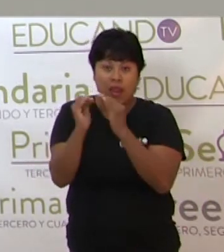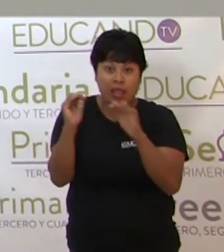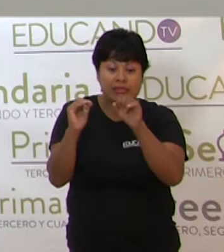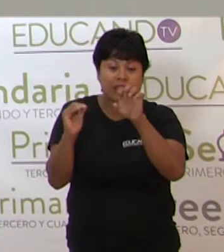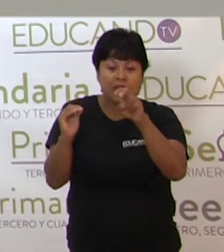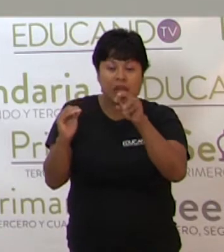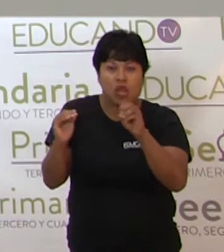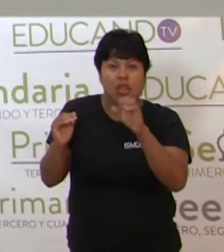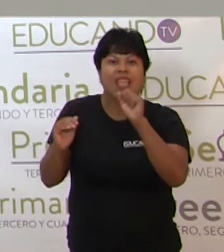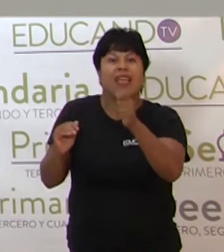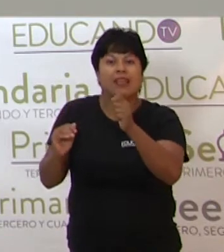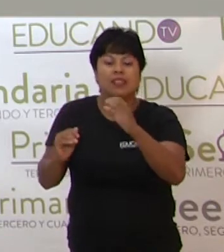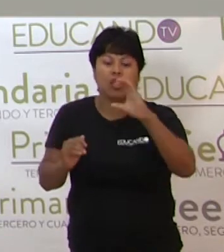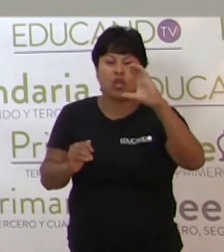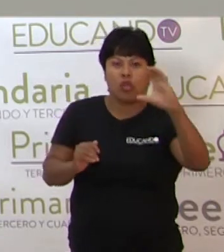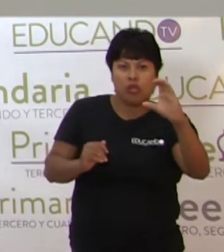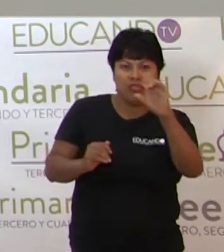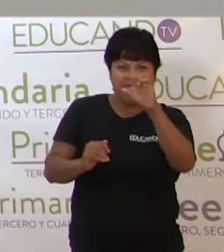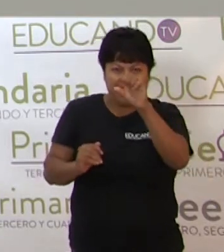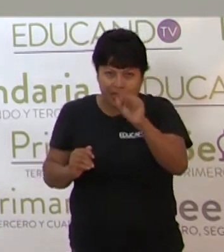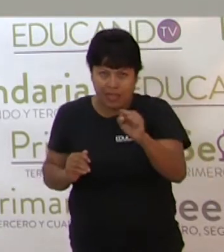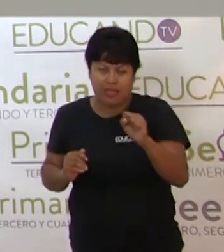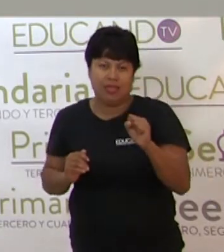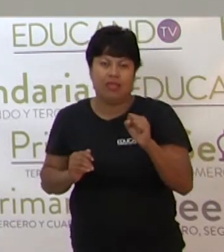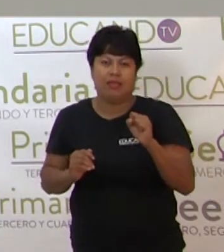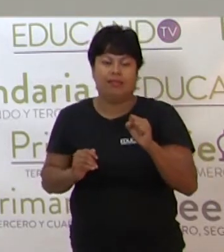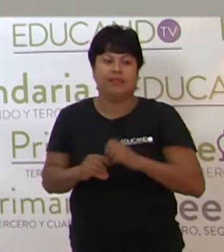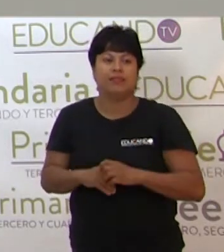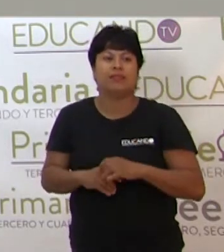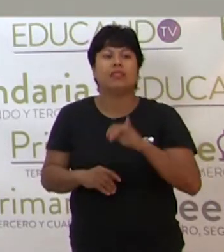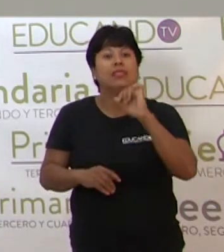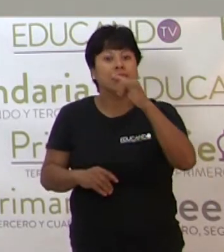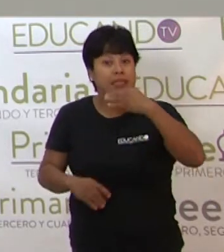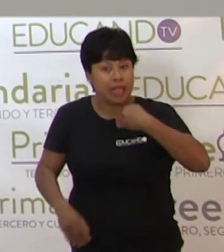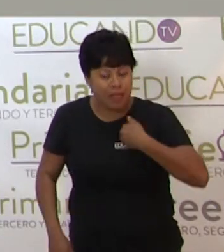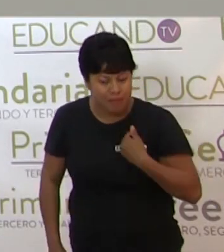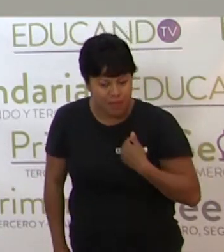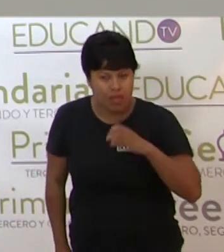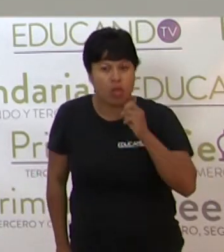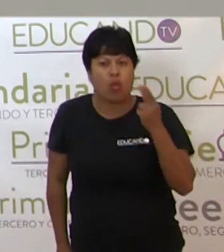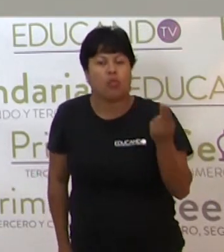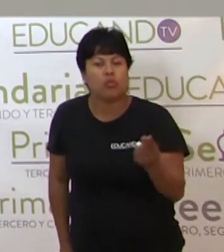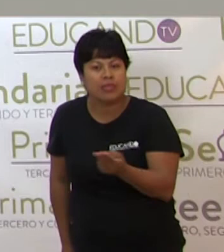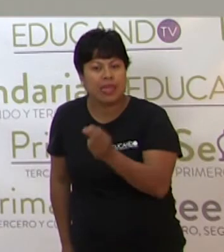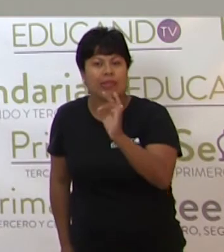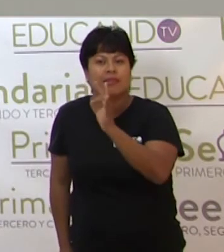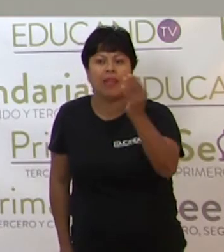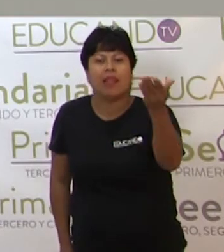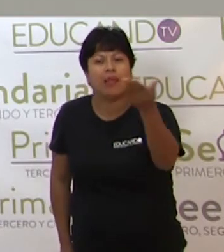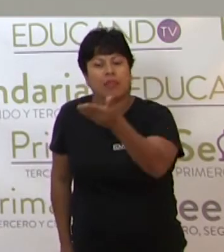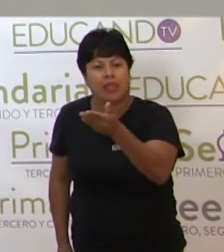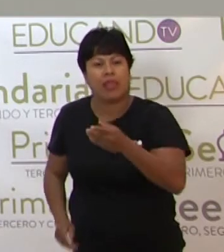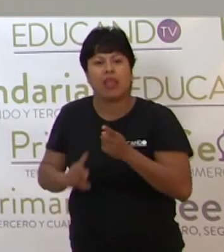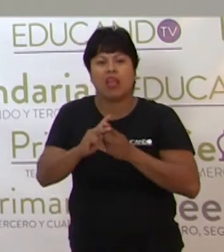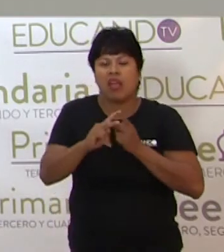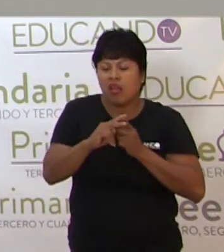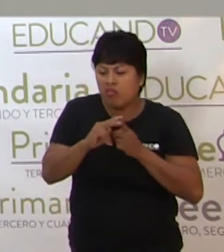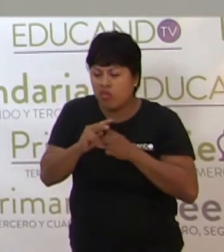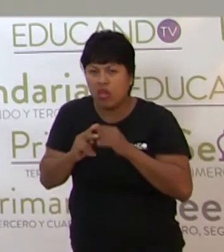la cosecante, ¿sí? Si a mí o si a ustedes les piden